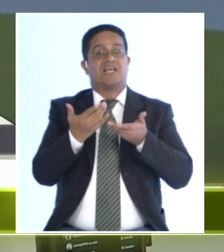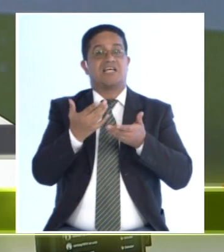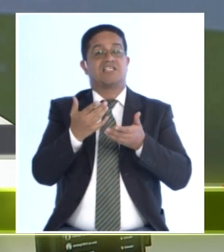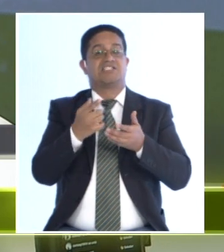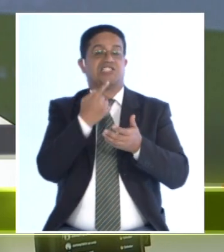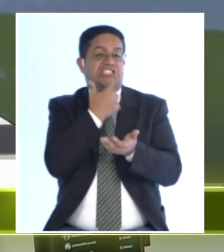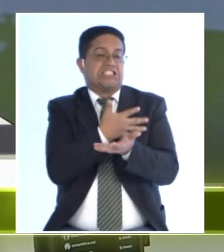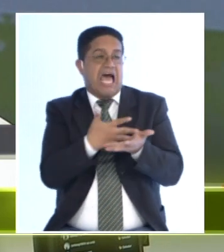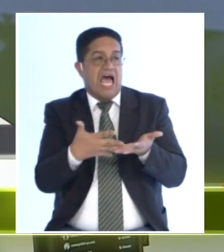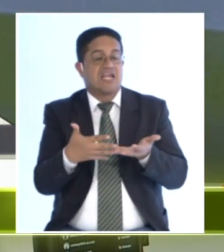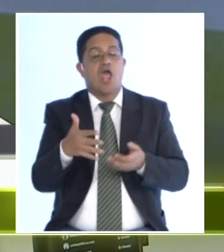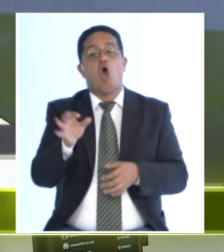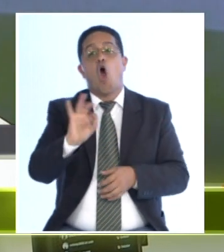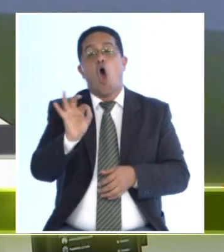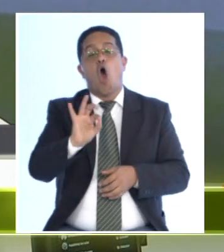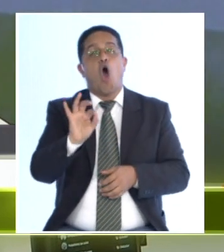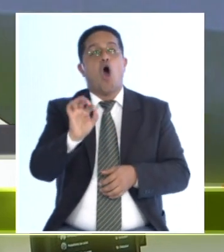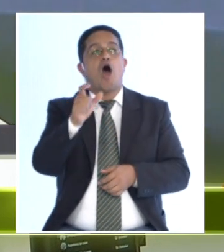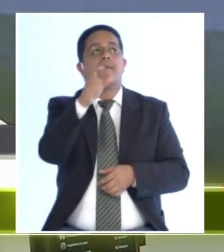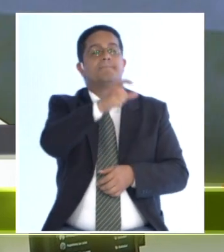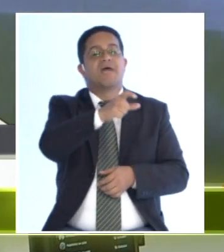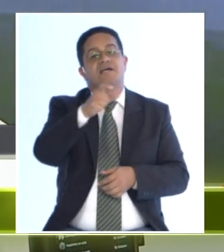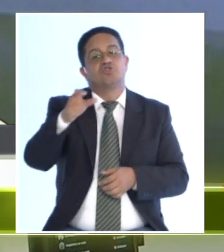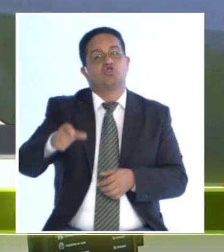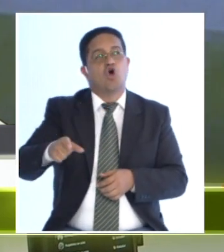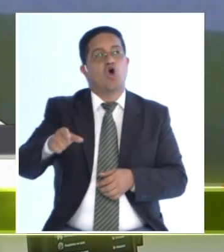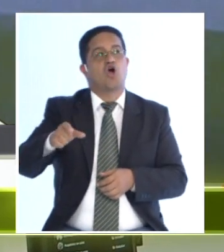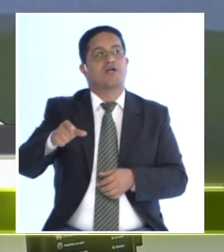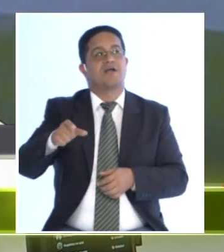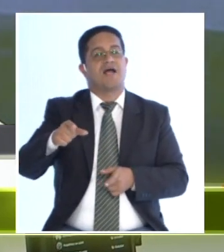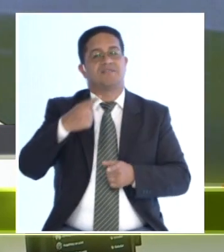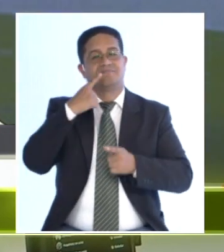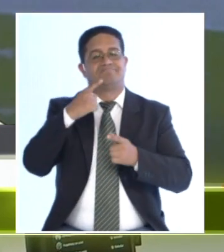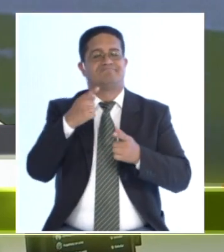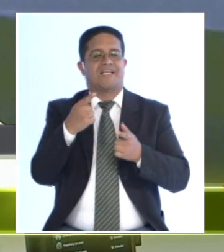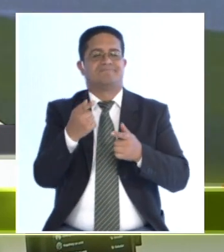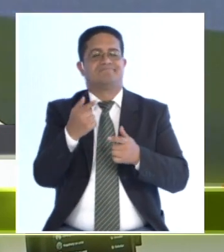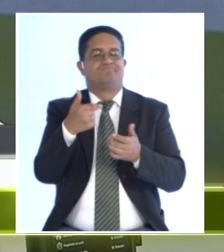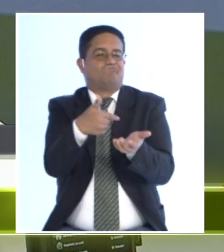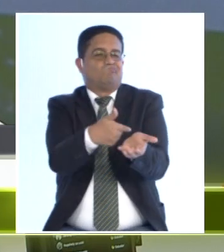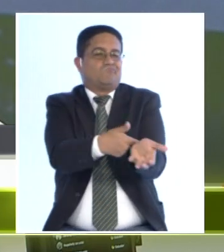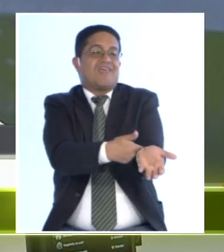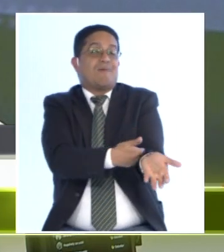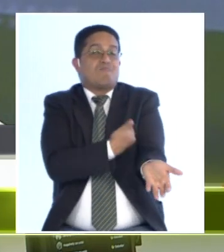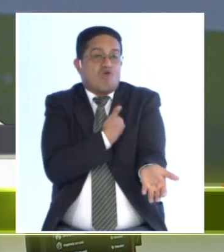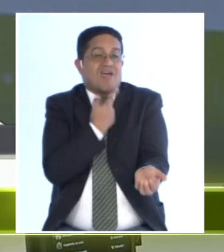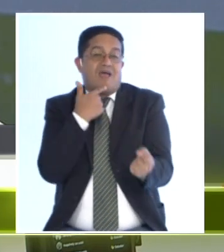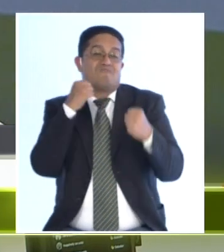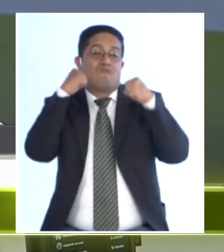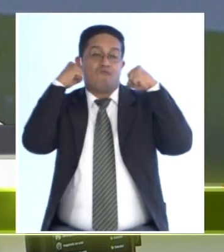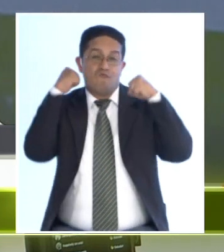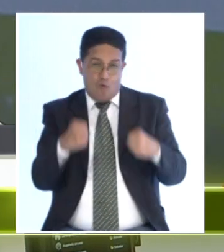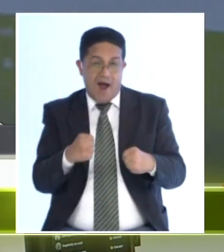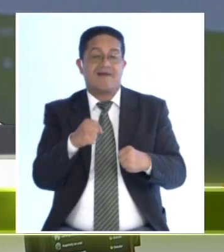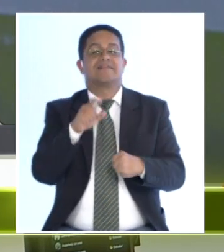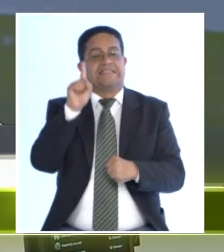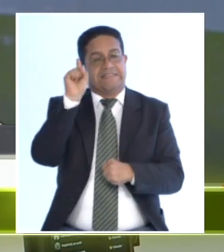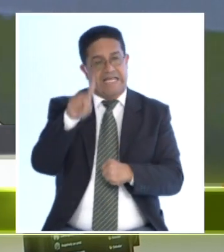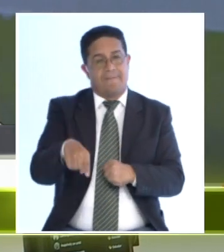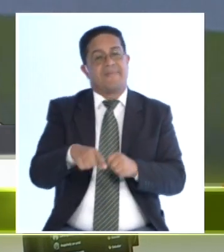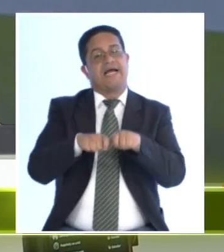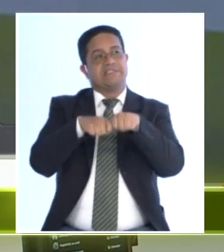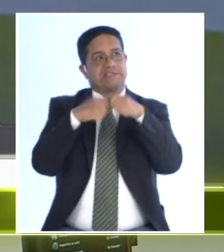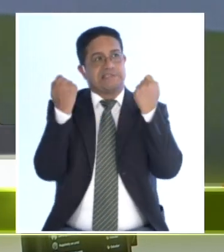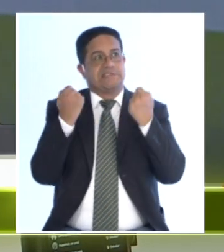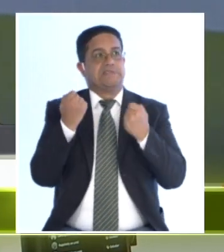pueden ser pacientes que reciben tratamientos de tipo fuerte, como puede ser la quimioterapia, ¿ok? También hay causas que